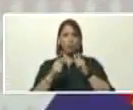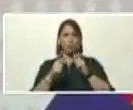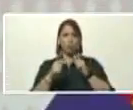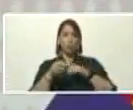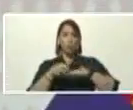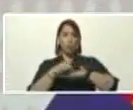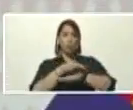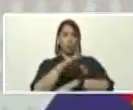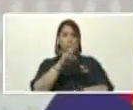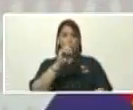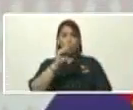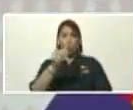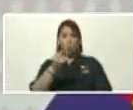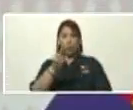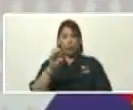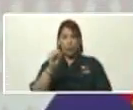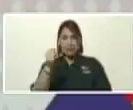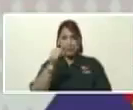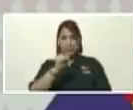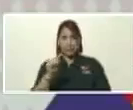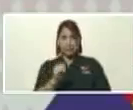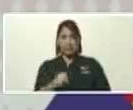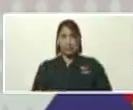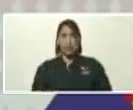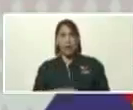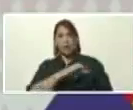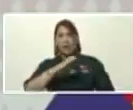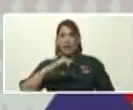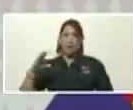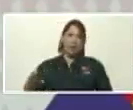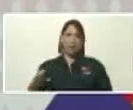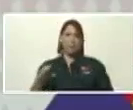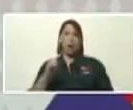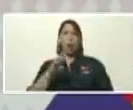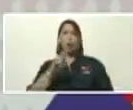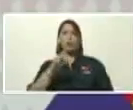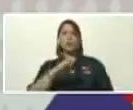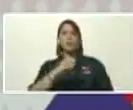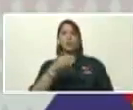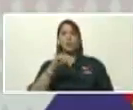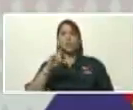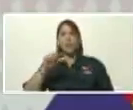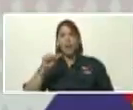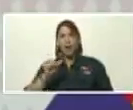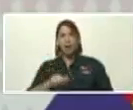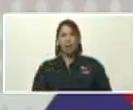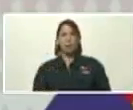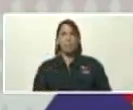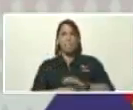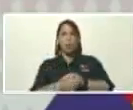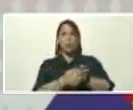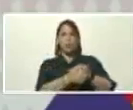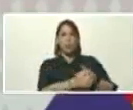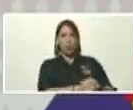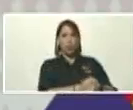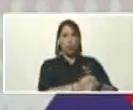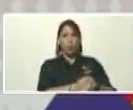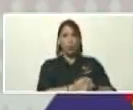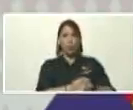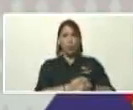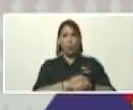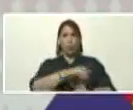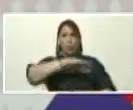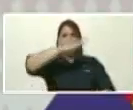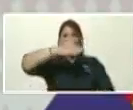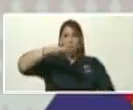Canaima, La Orchila, Morrocoy, La Gran Sabana,